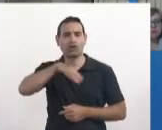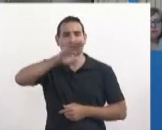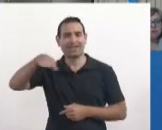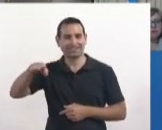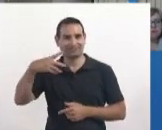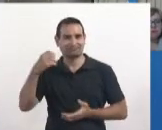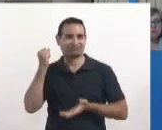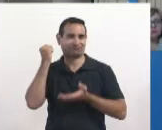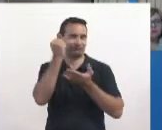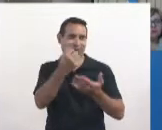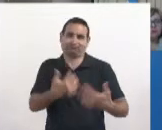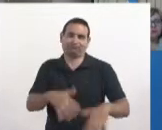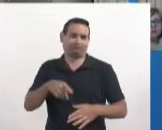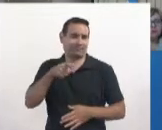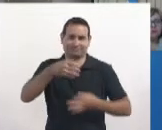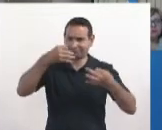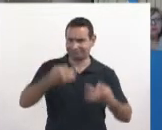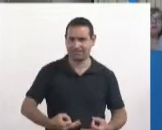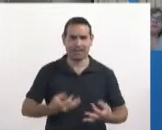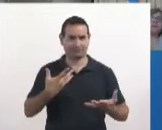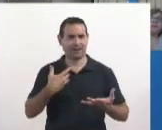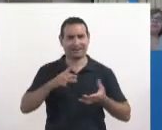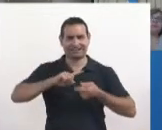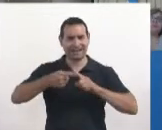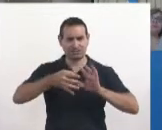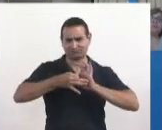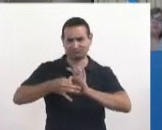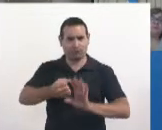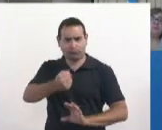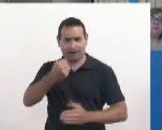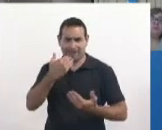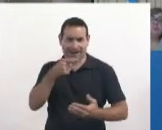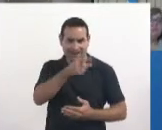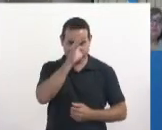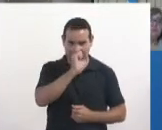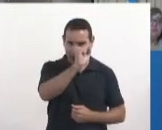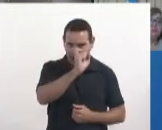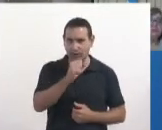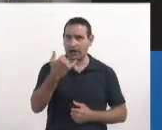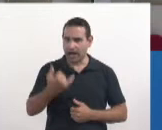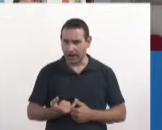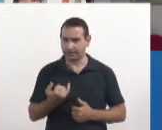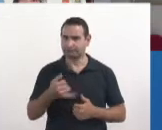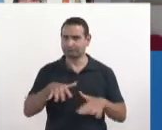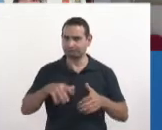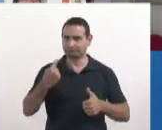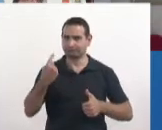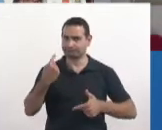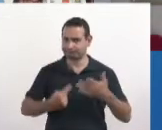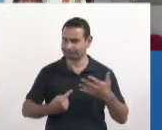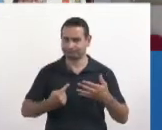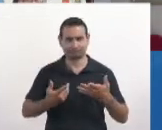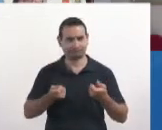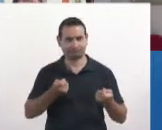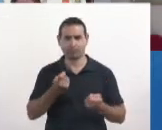Gran Cruz por la hermandad, el fortalecimiento de las relaciones. Creo que hay muchas obras que se están manejando